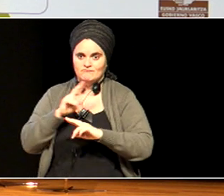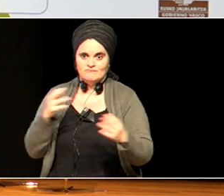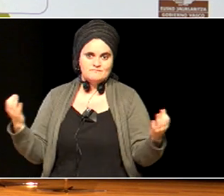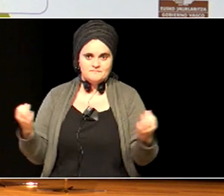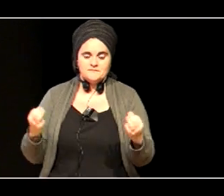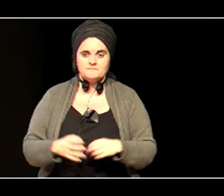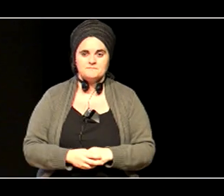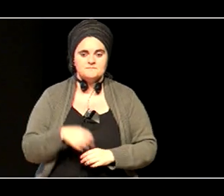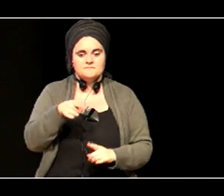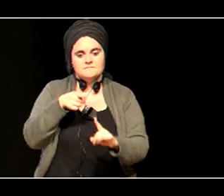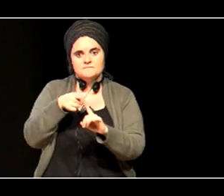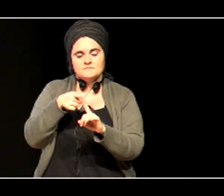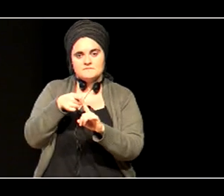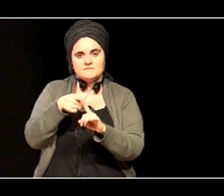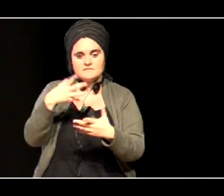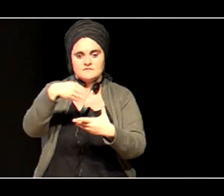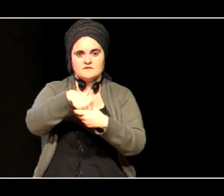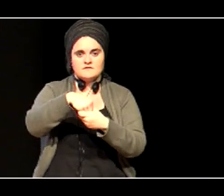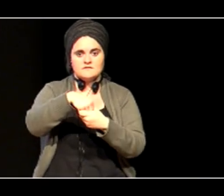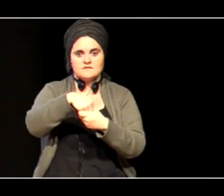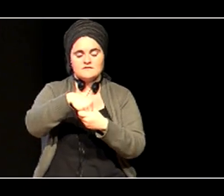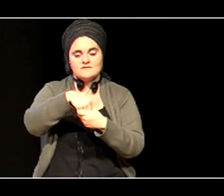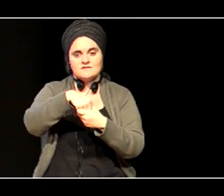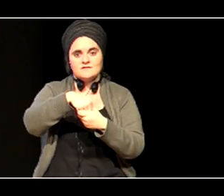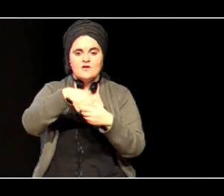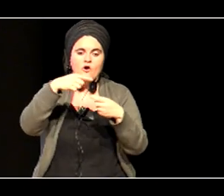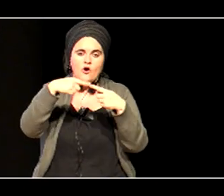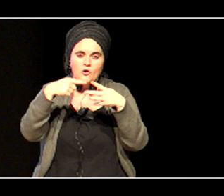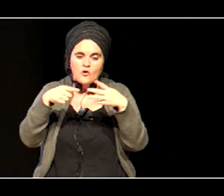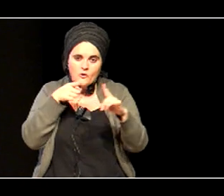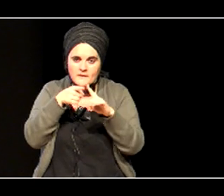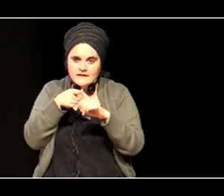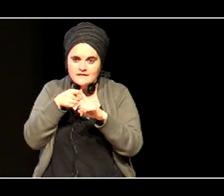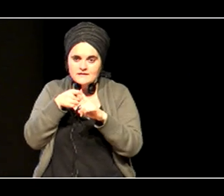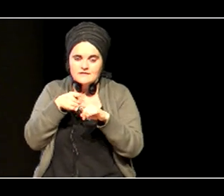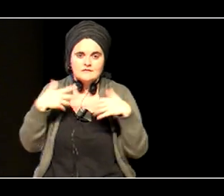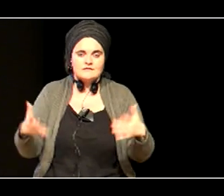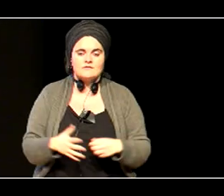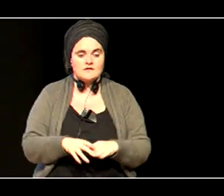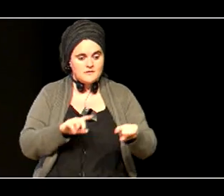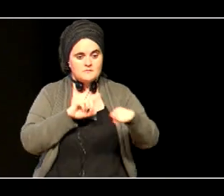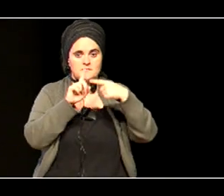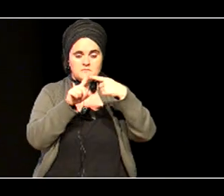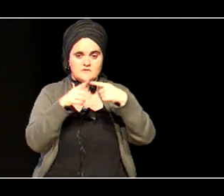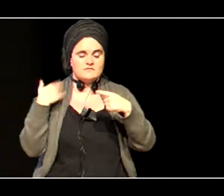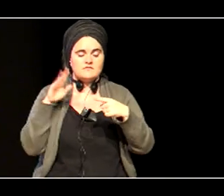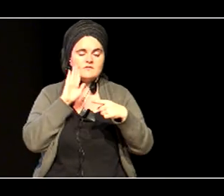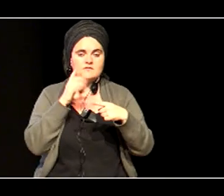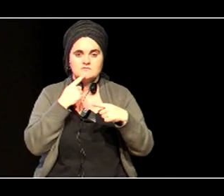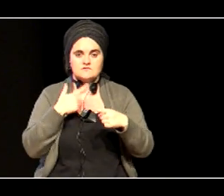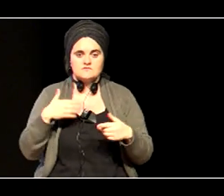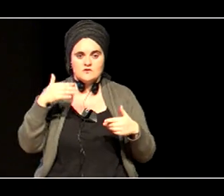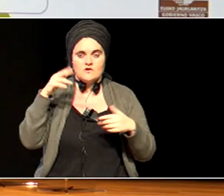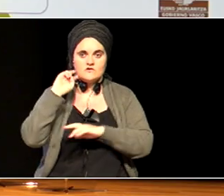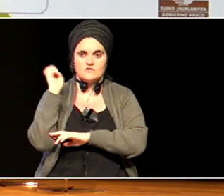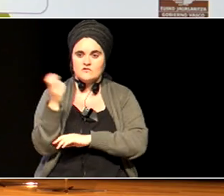elburonen barruan ditugun berariasko elburuak lehenengoa lehena ipatu dugu anistasunarikiko arretari